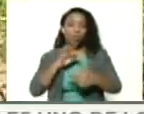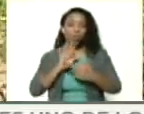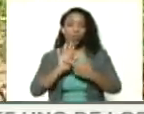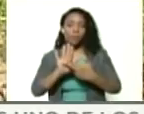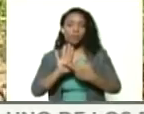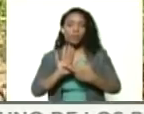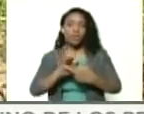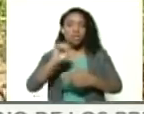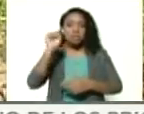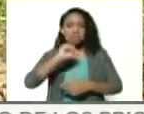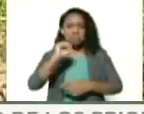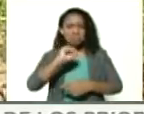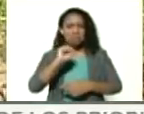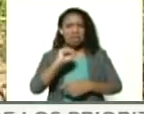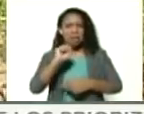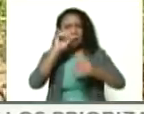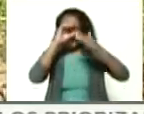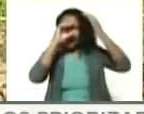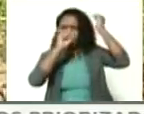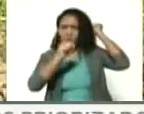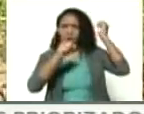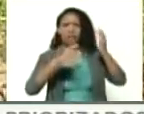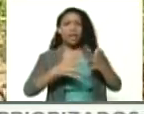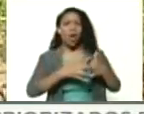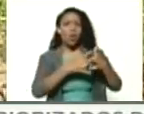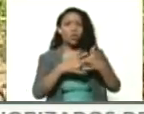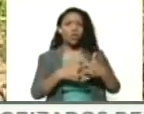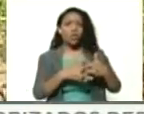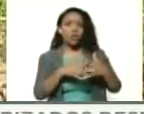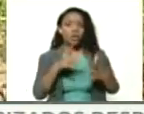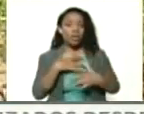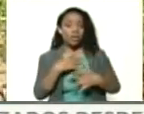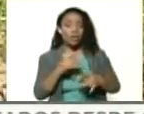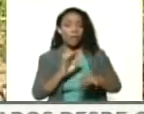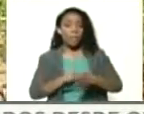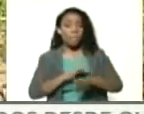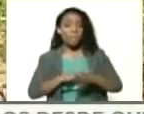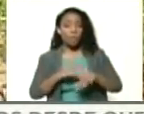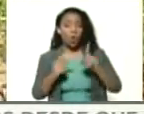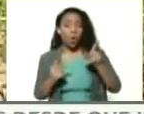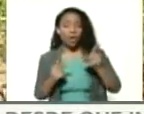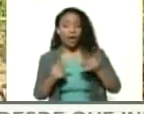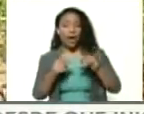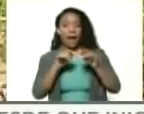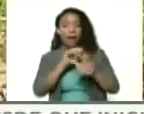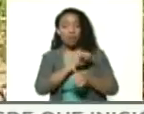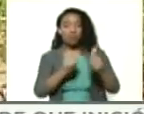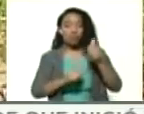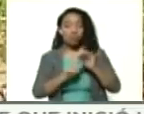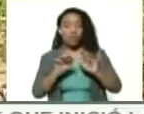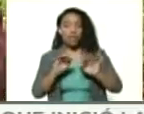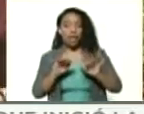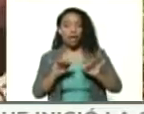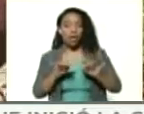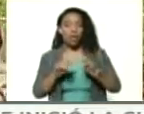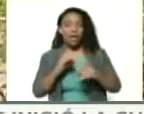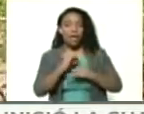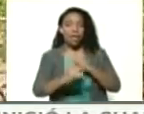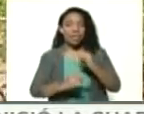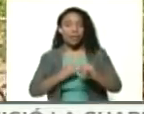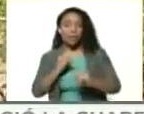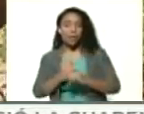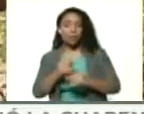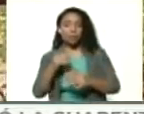Sí, respondió el embajador estadounidense. Es interesante porque el subsecretario de Estado para Asuntos Interamericanos se siente